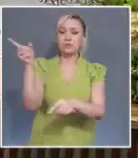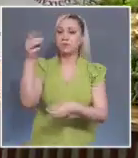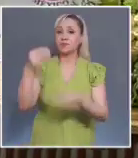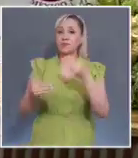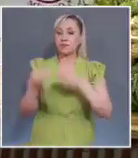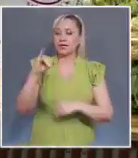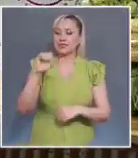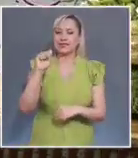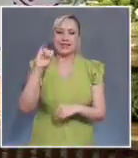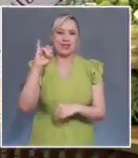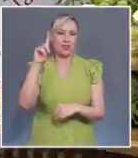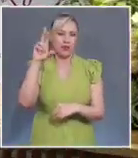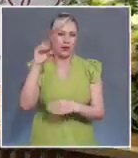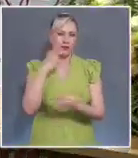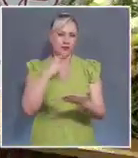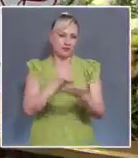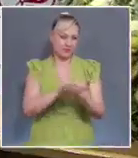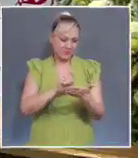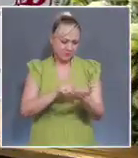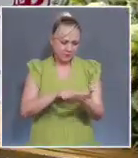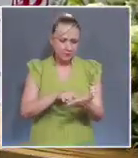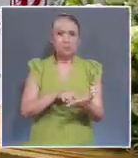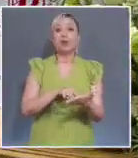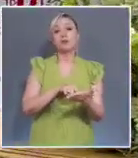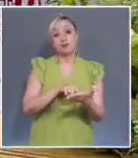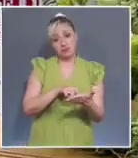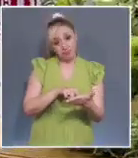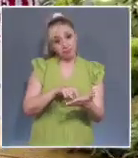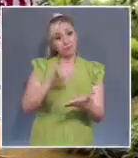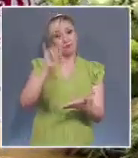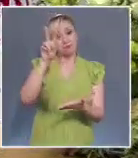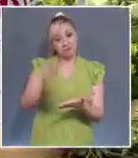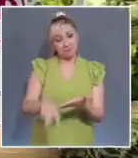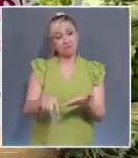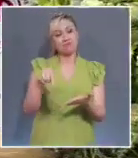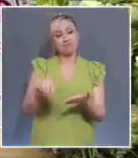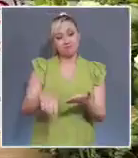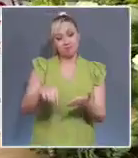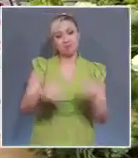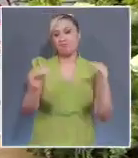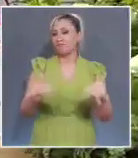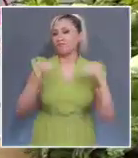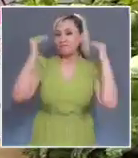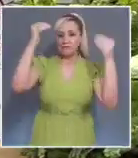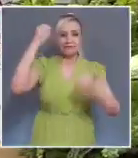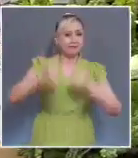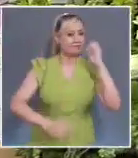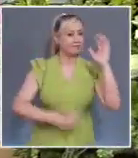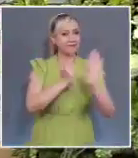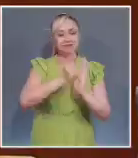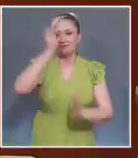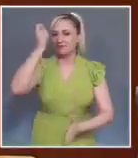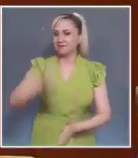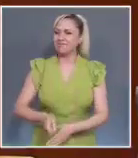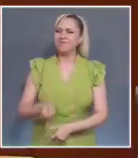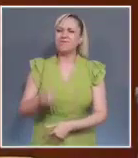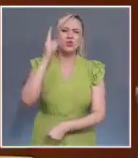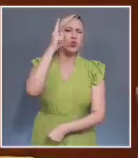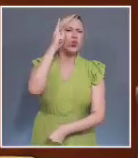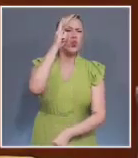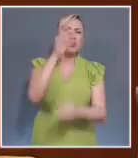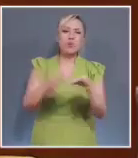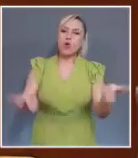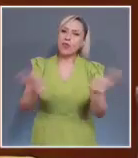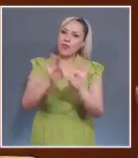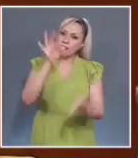Acevedo el ministro resaltó que el tribunal constitucional de México seguirá haciendo que se cumpla la Constitución y aprovechando